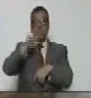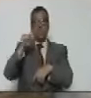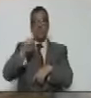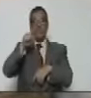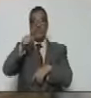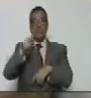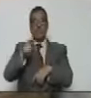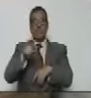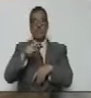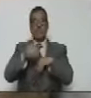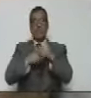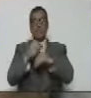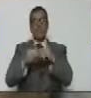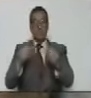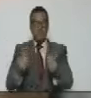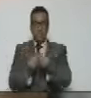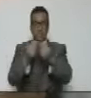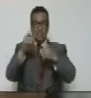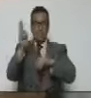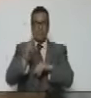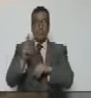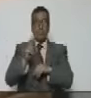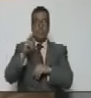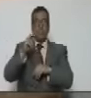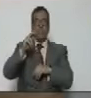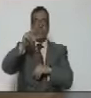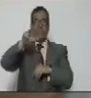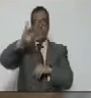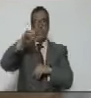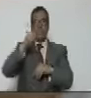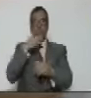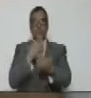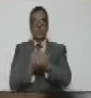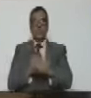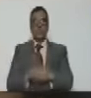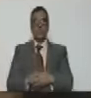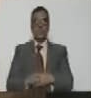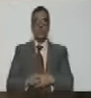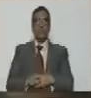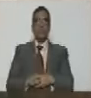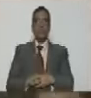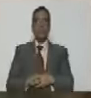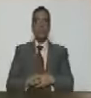Túnez, concurrente también a la República de Libia. Muchas gracias.